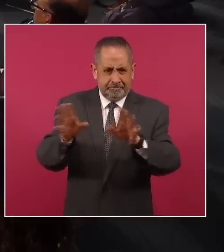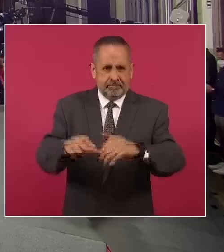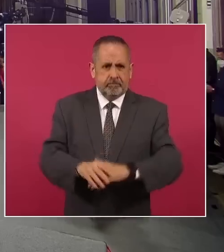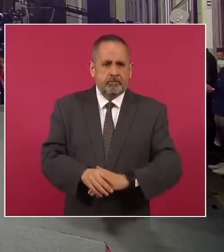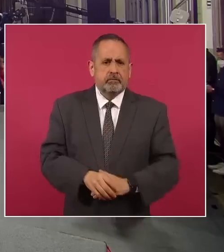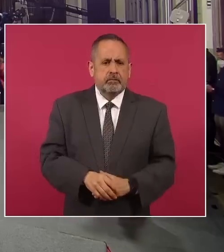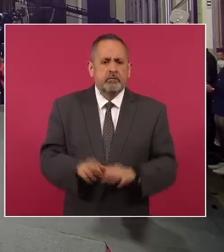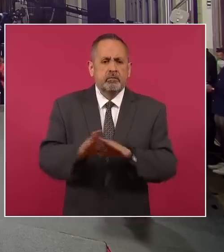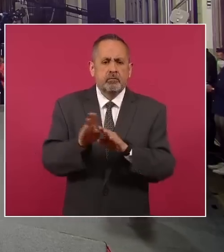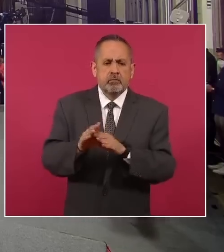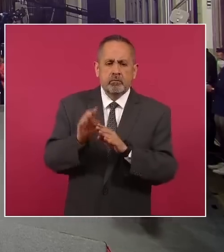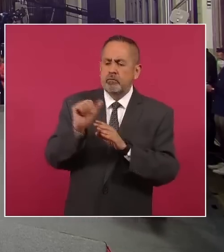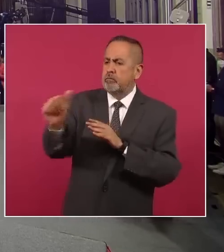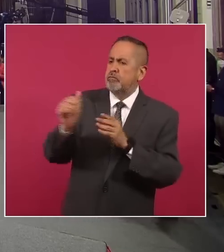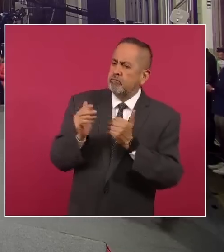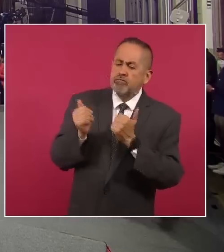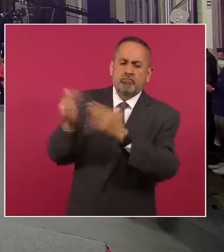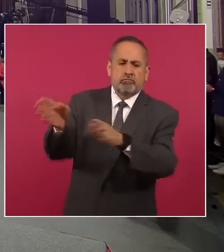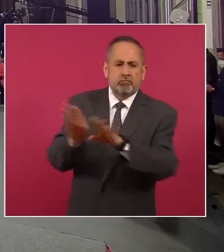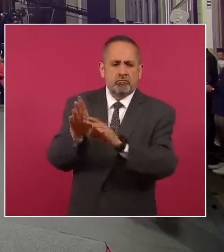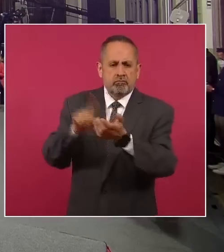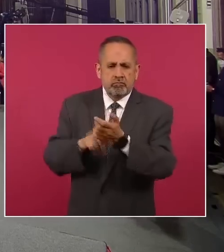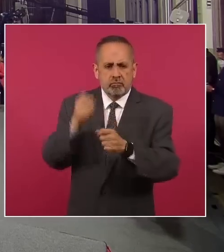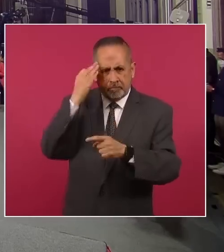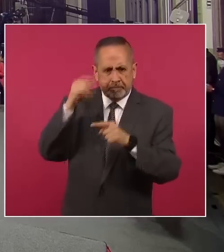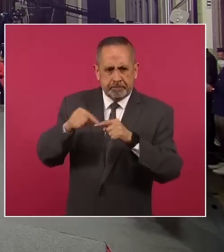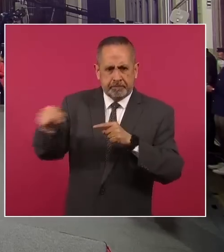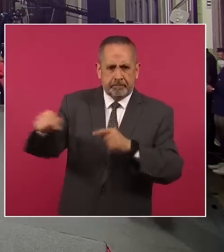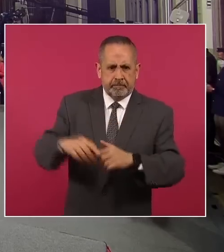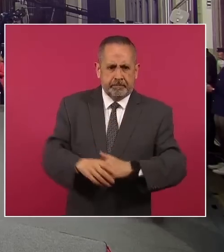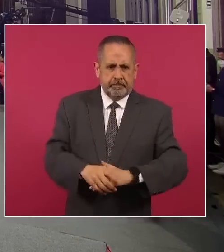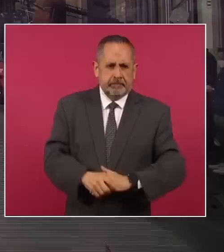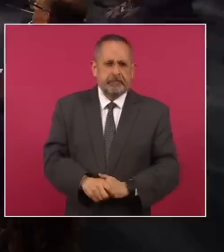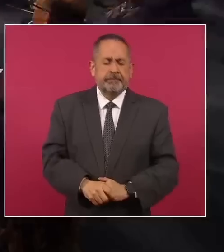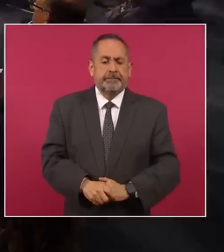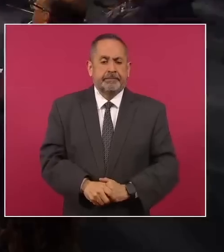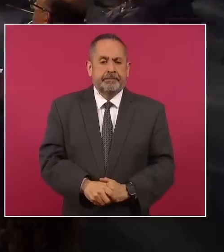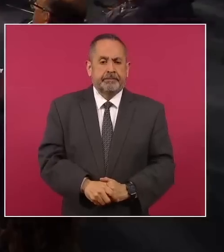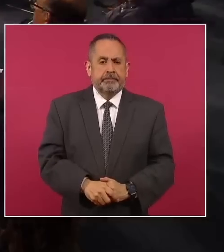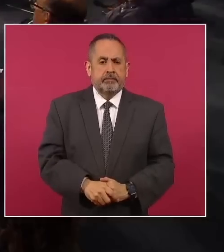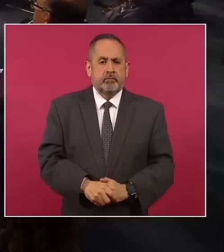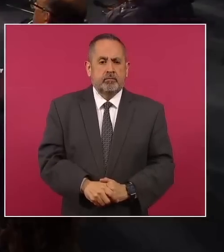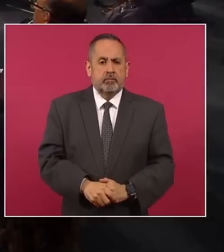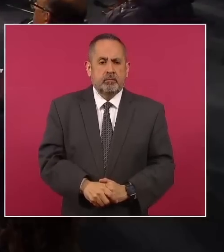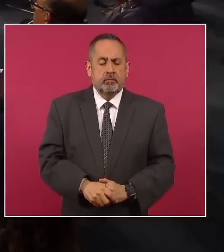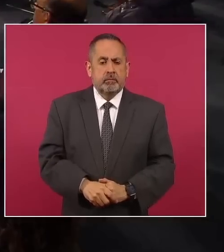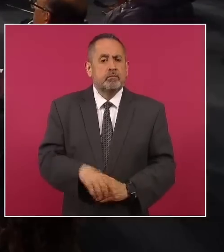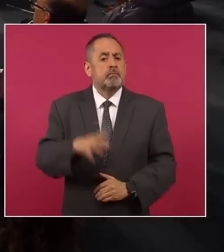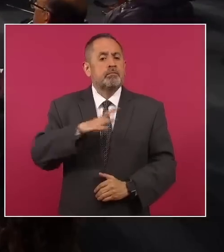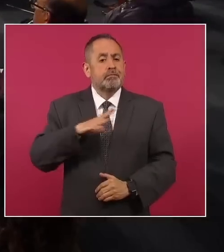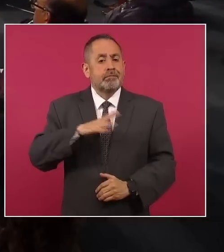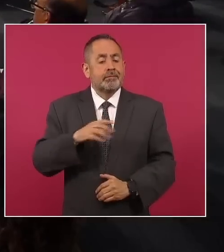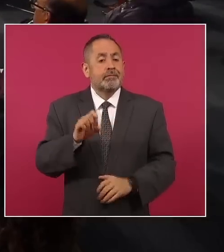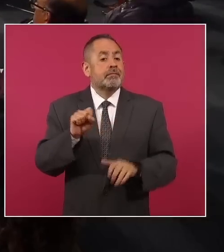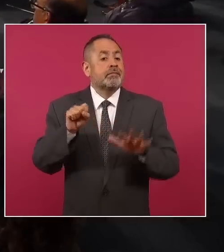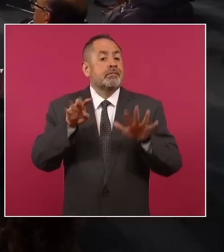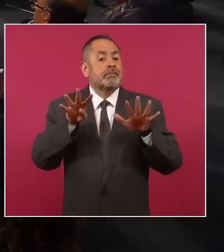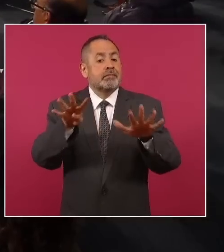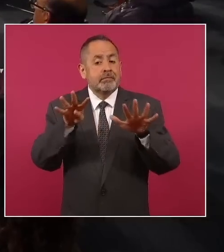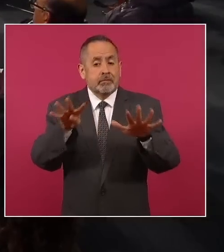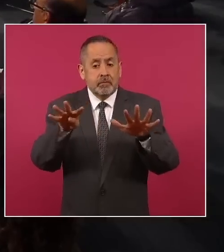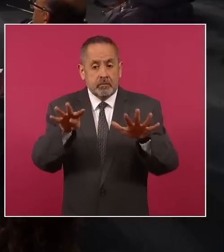para cómo llegar y cuánto tiempo se hace tenemos 19 puntos